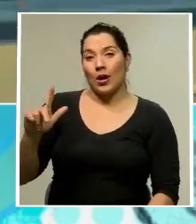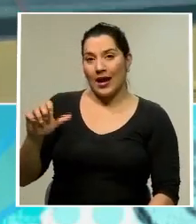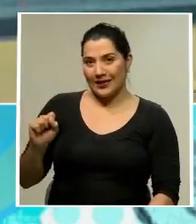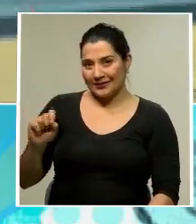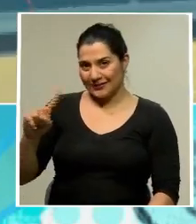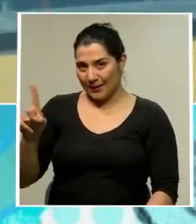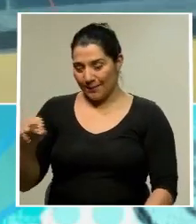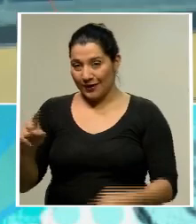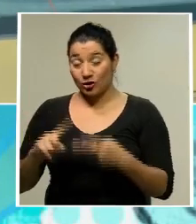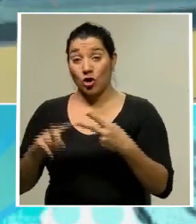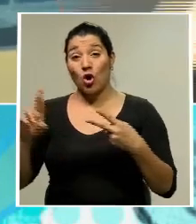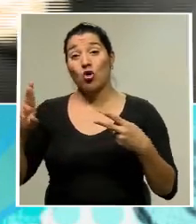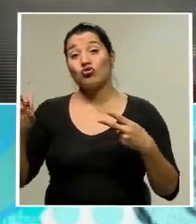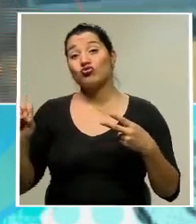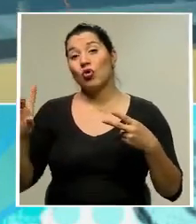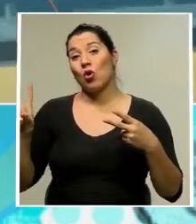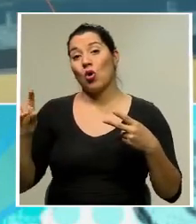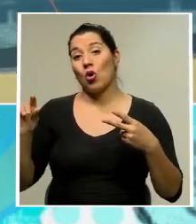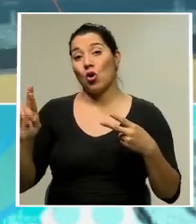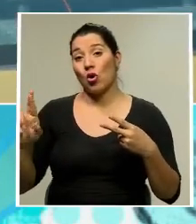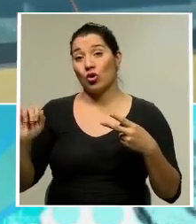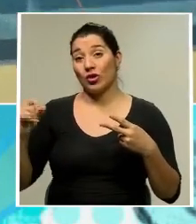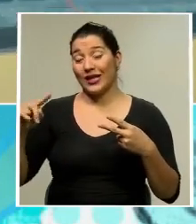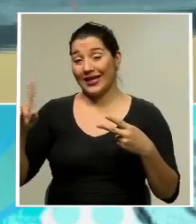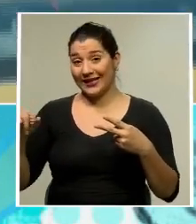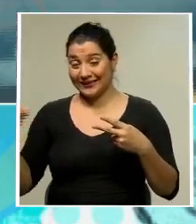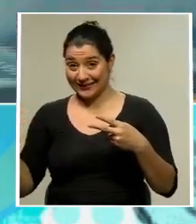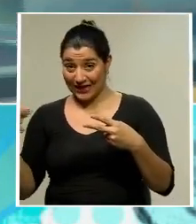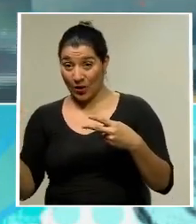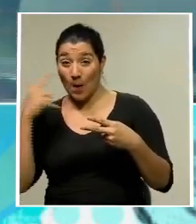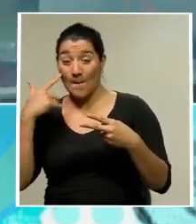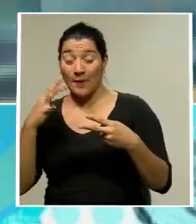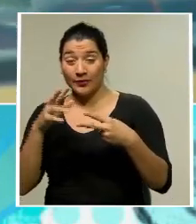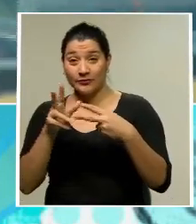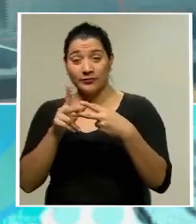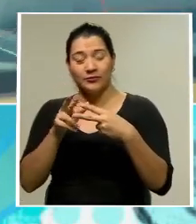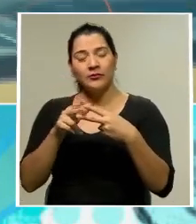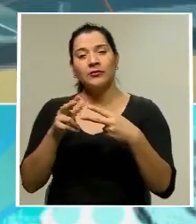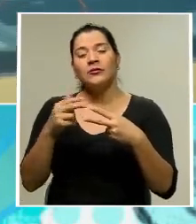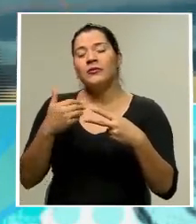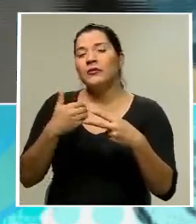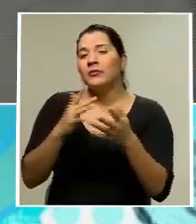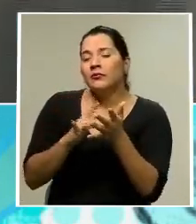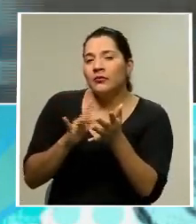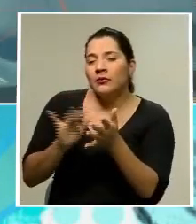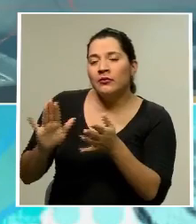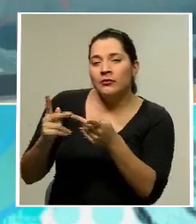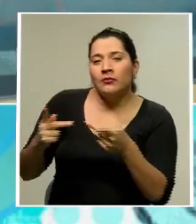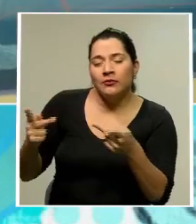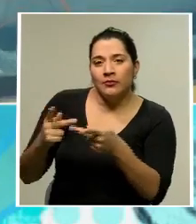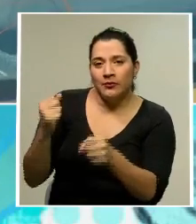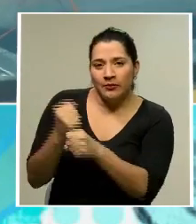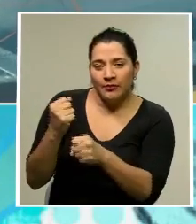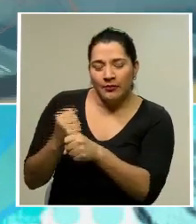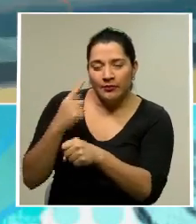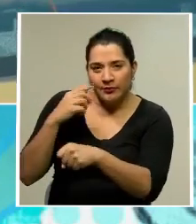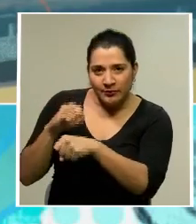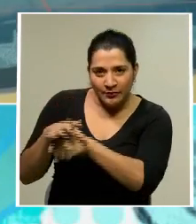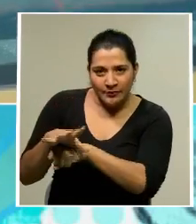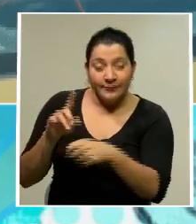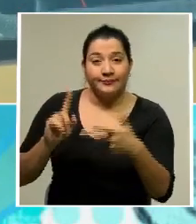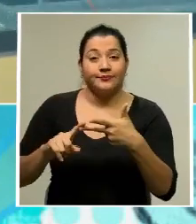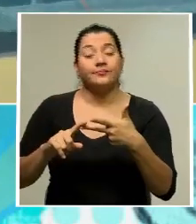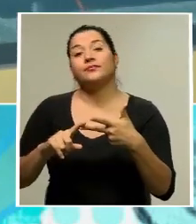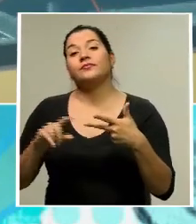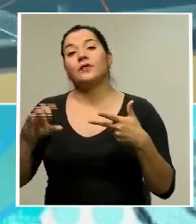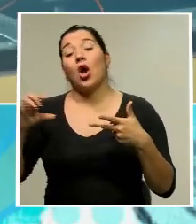está acusando de 2 delitos de tráfico de influencias agravado. En el caso de Cogui Morales se le está